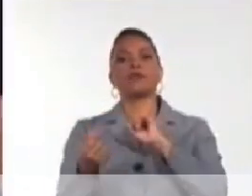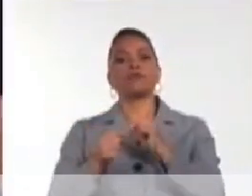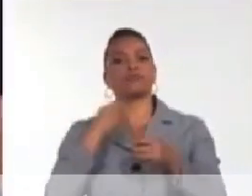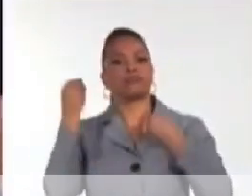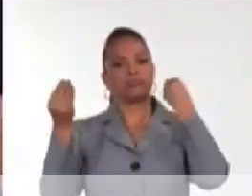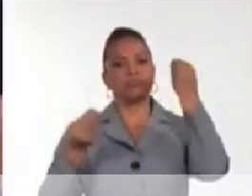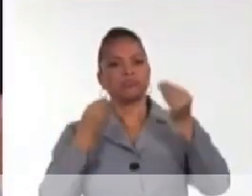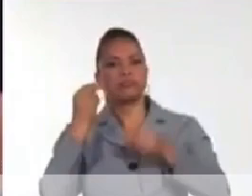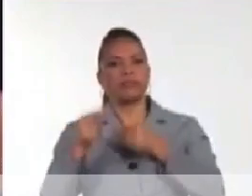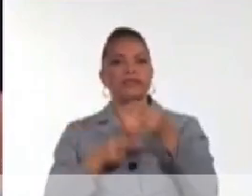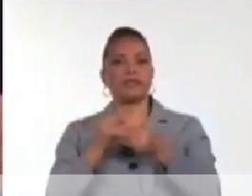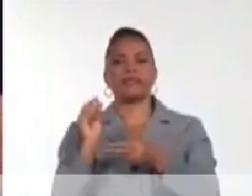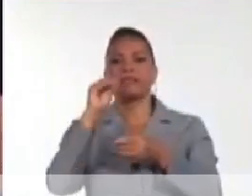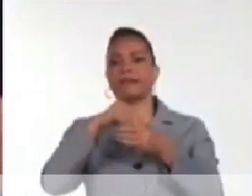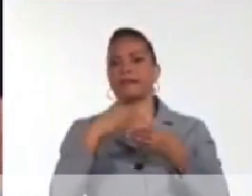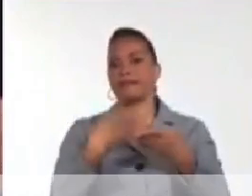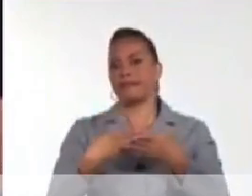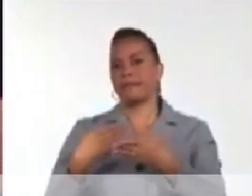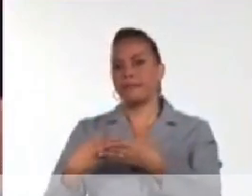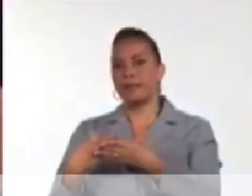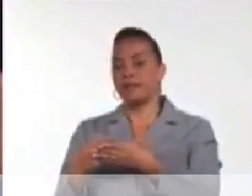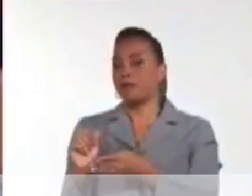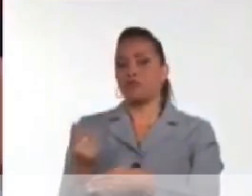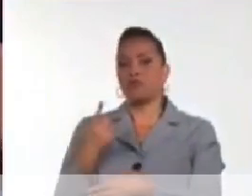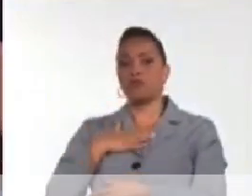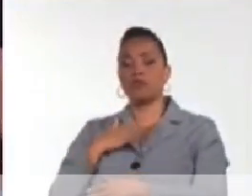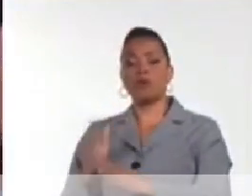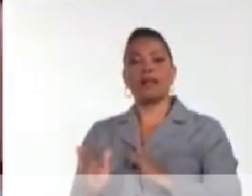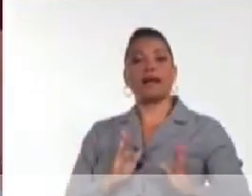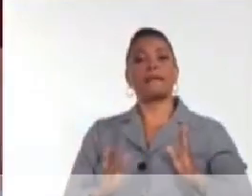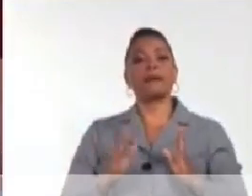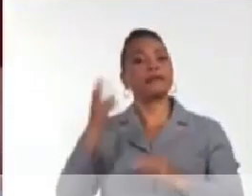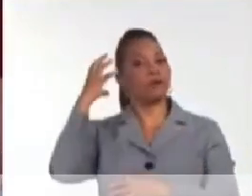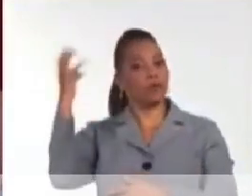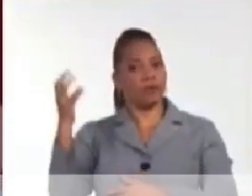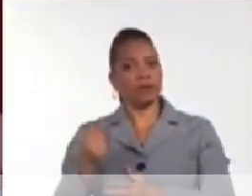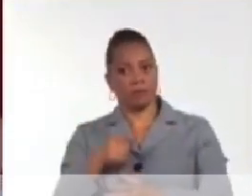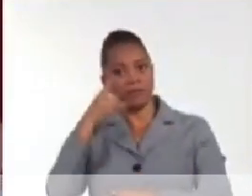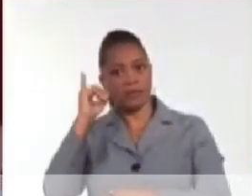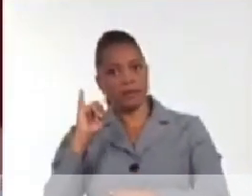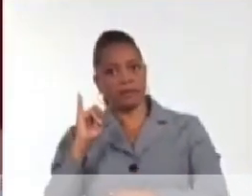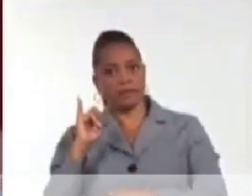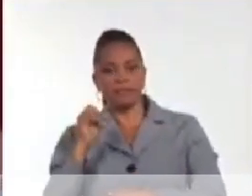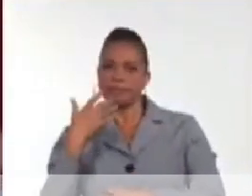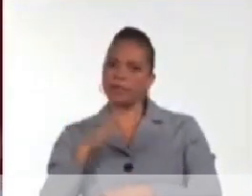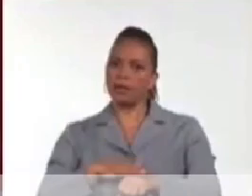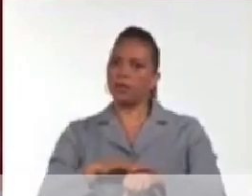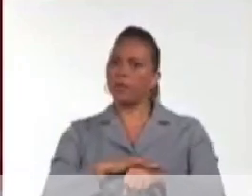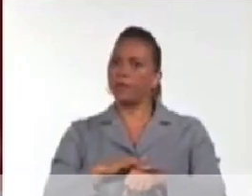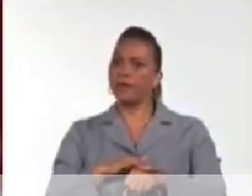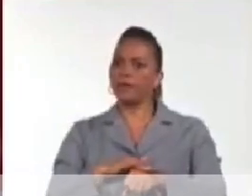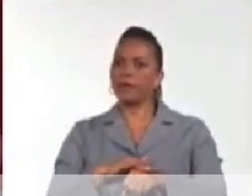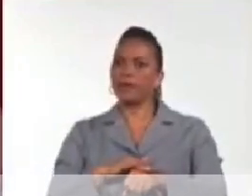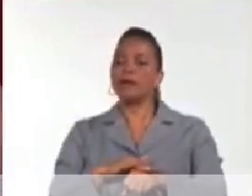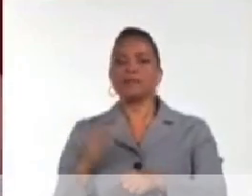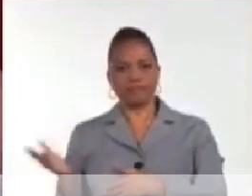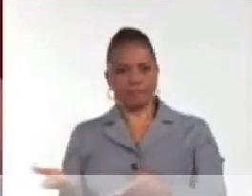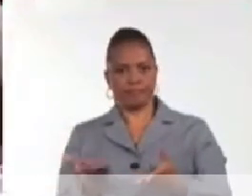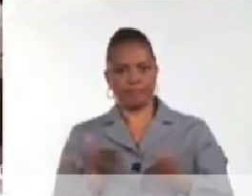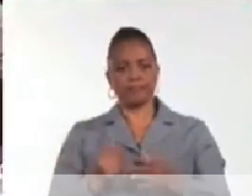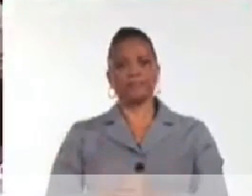que se hacen en cada empresa, no solo por la parte de gobierno, sí, disculpe. Adelante, por